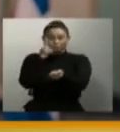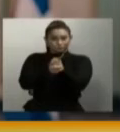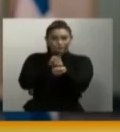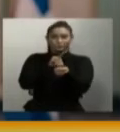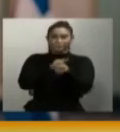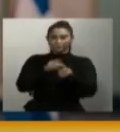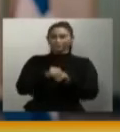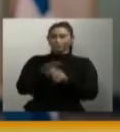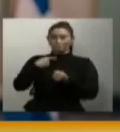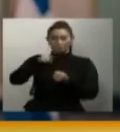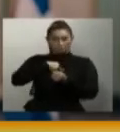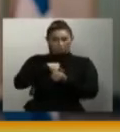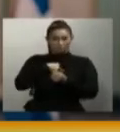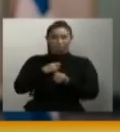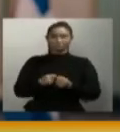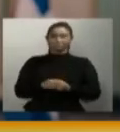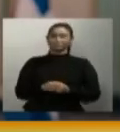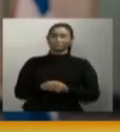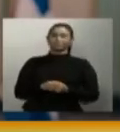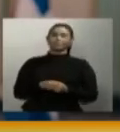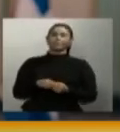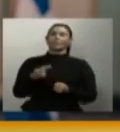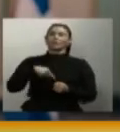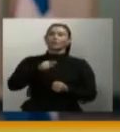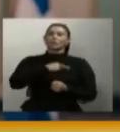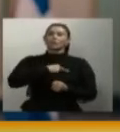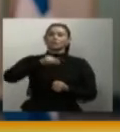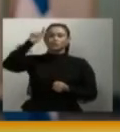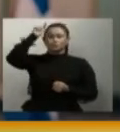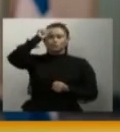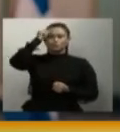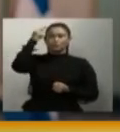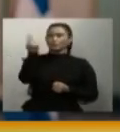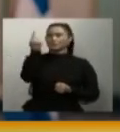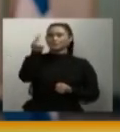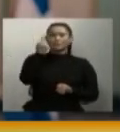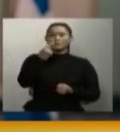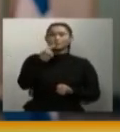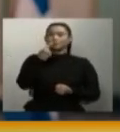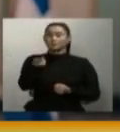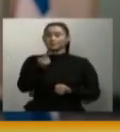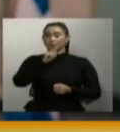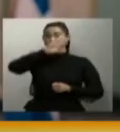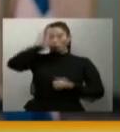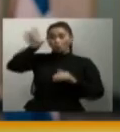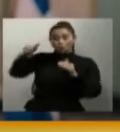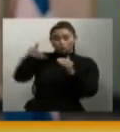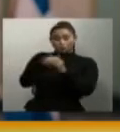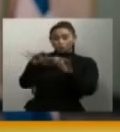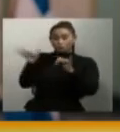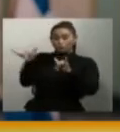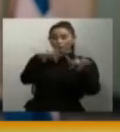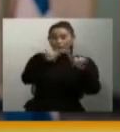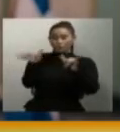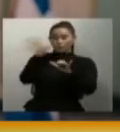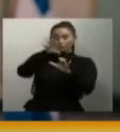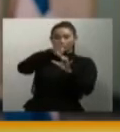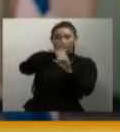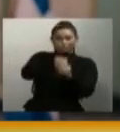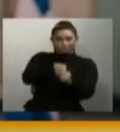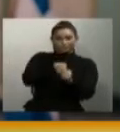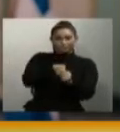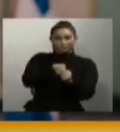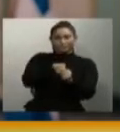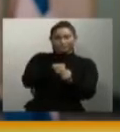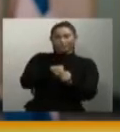dirigente político el caso por ejemplo de leonel fernández que lo planteó hace unos días en el sentido de que es necesaria una reforma